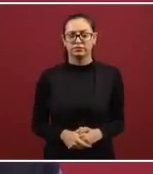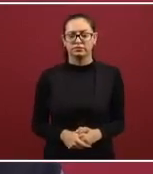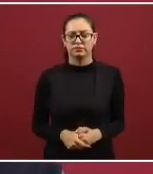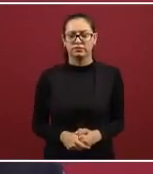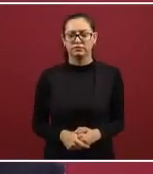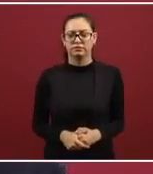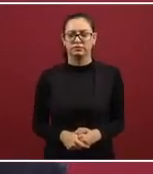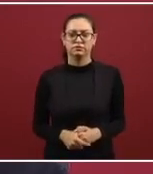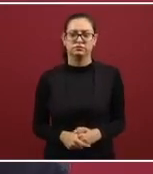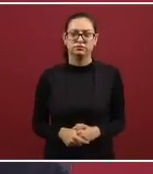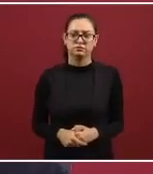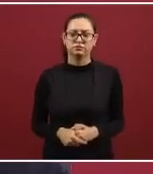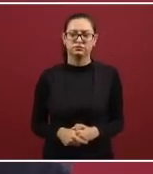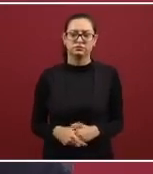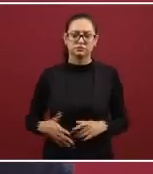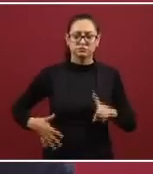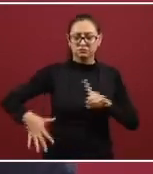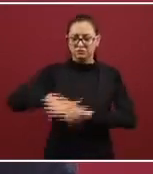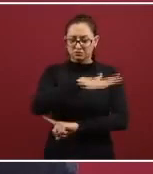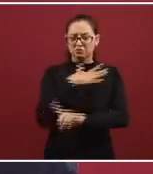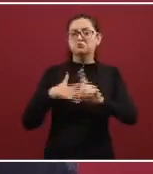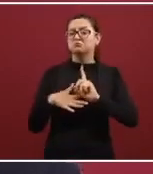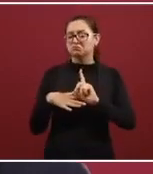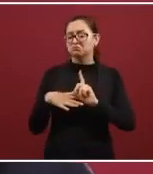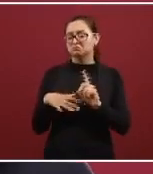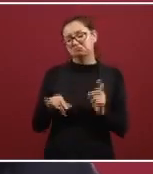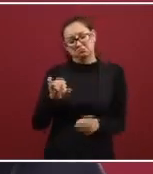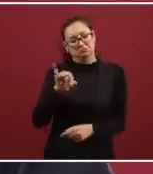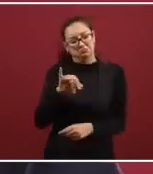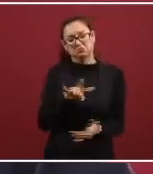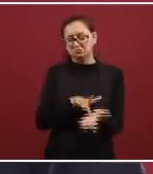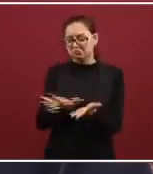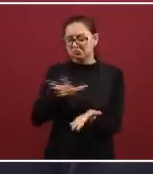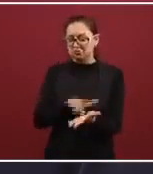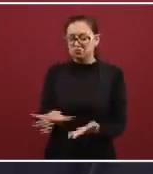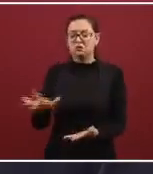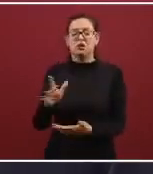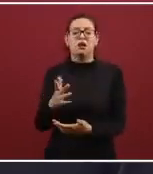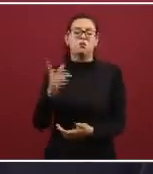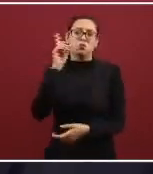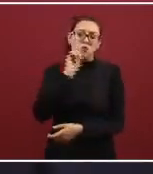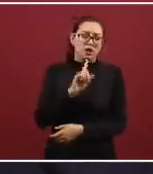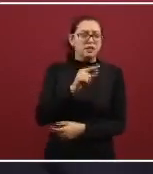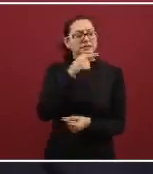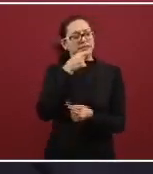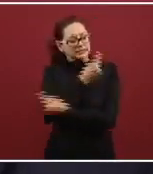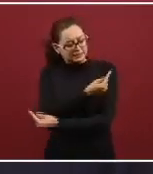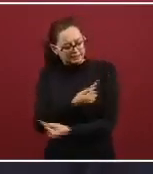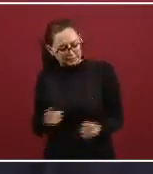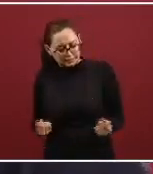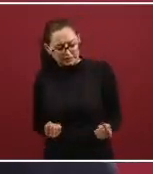creando condiciones para apoyarlos, apoyar a mujeres, apoyar a niños.